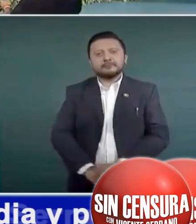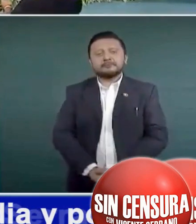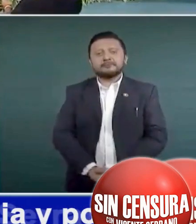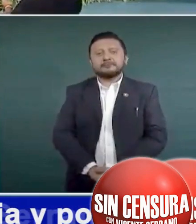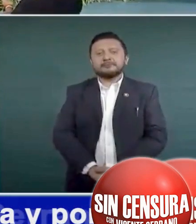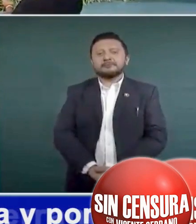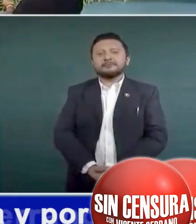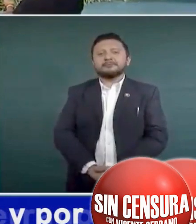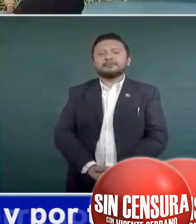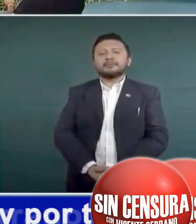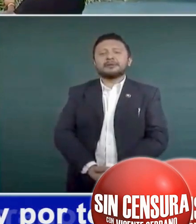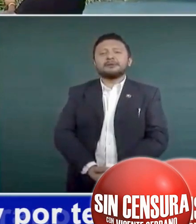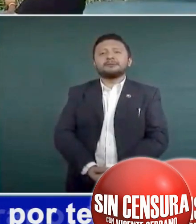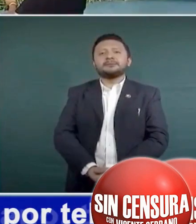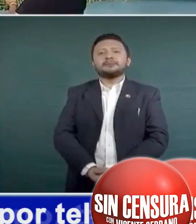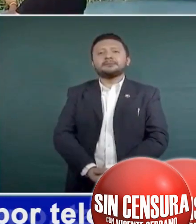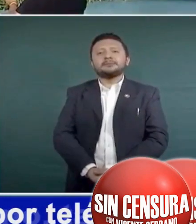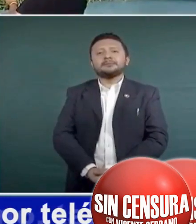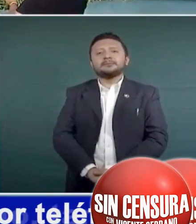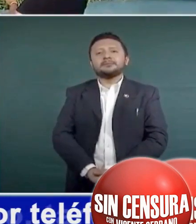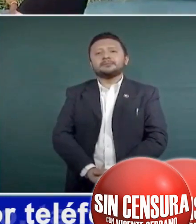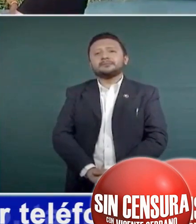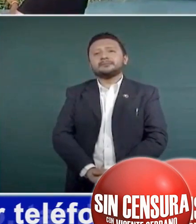Bueno, en el caso de